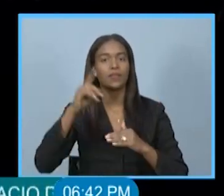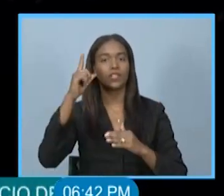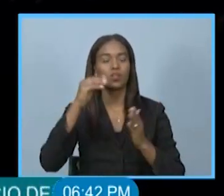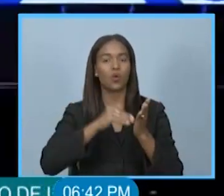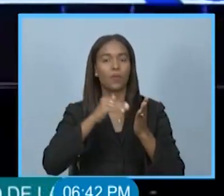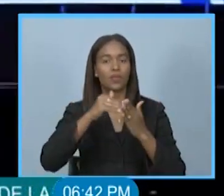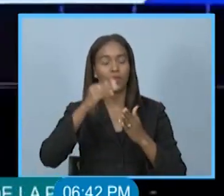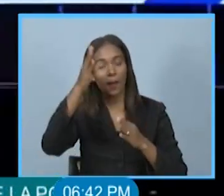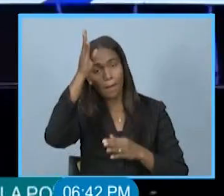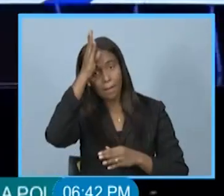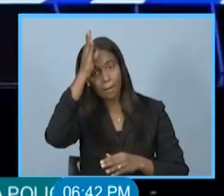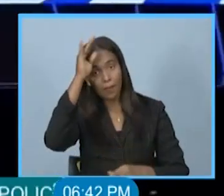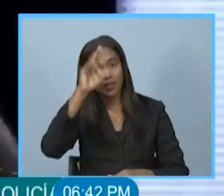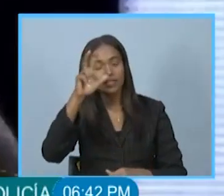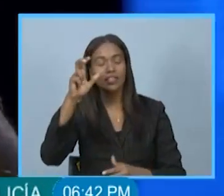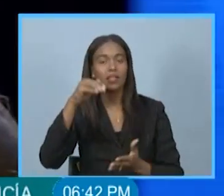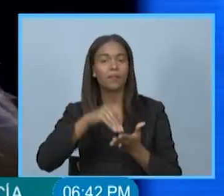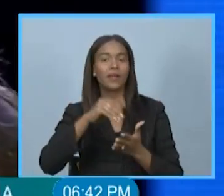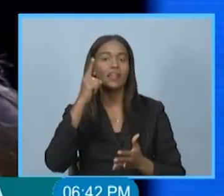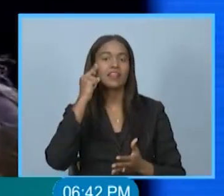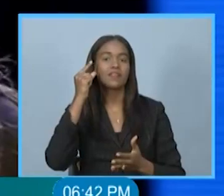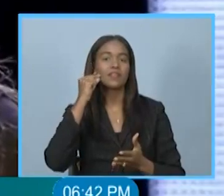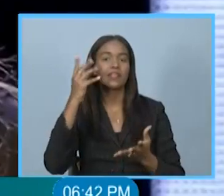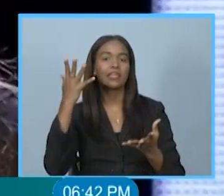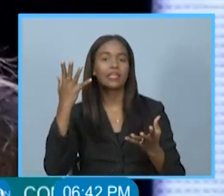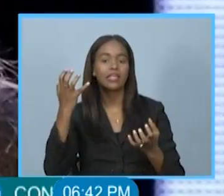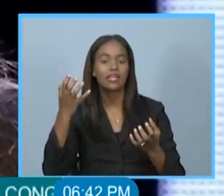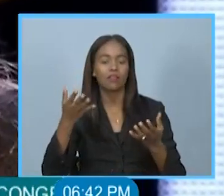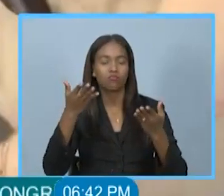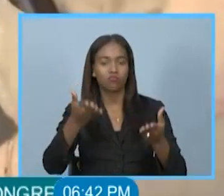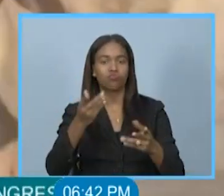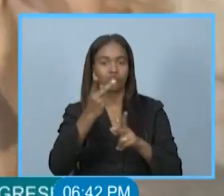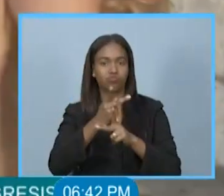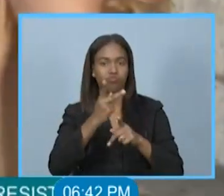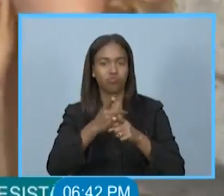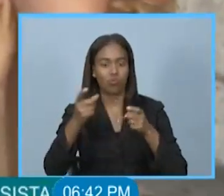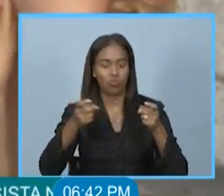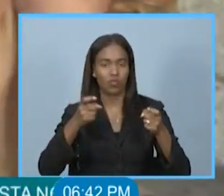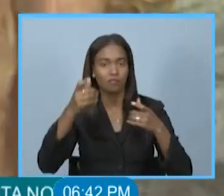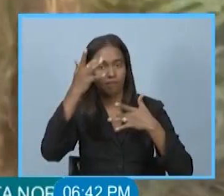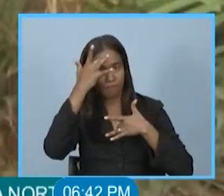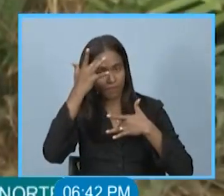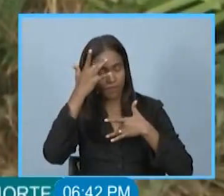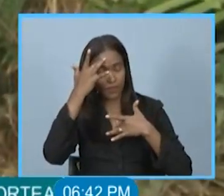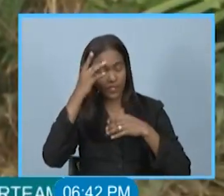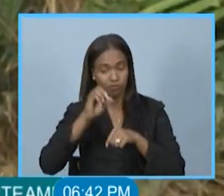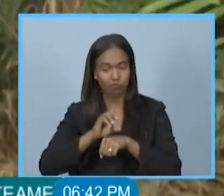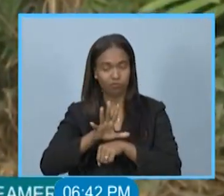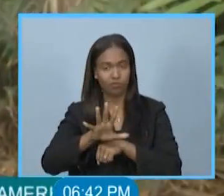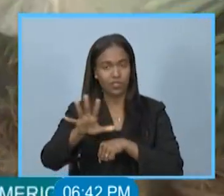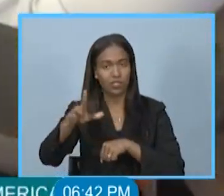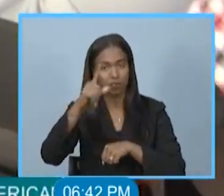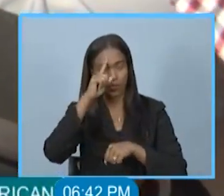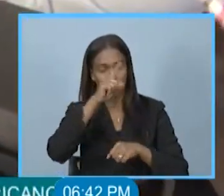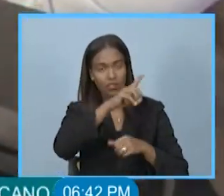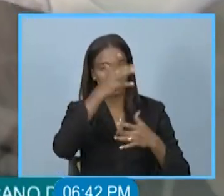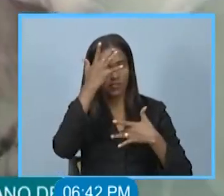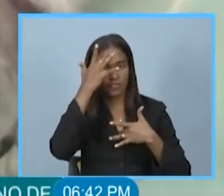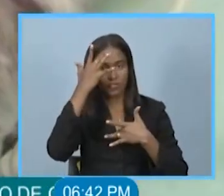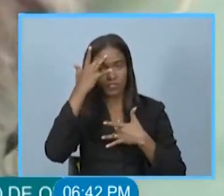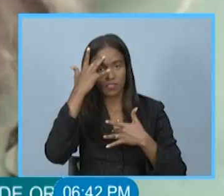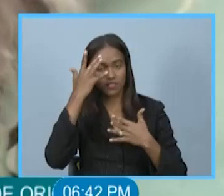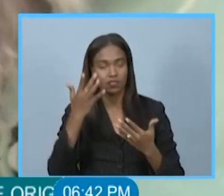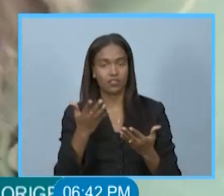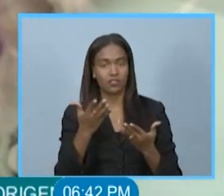millón de perros y 300.000 gatos pretenden impactar el centro de prevención y control de enfermedades transmitidas por vectores y